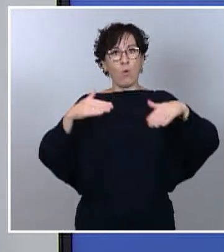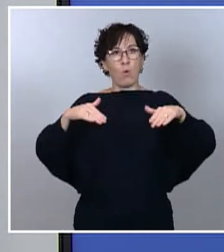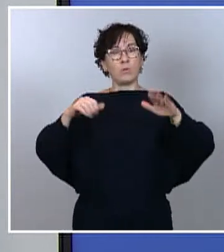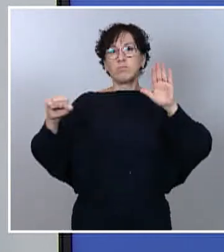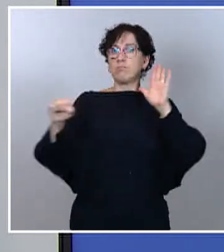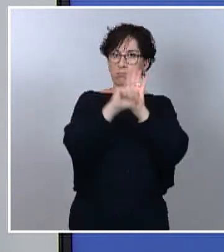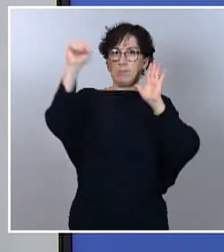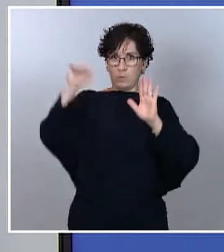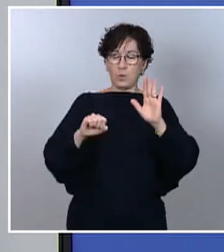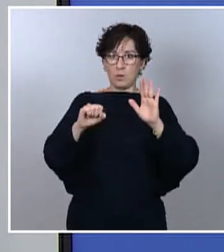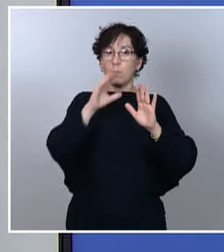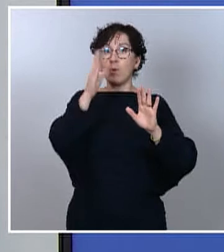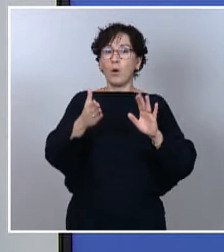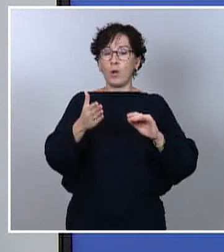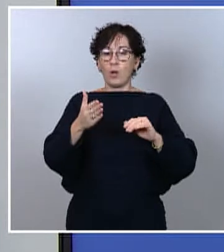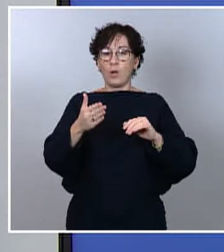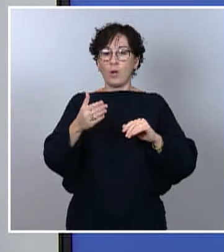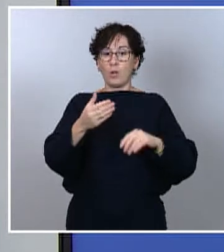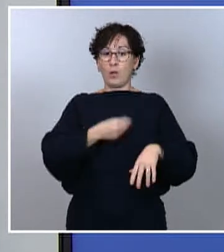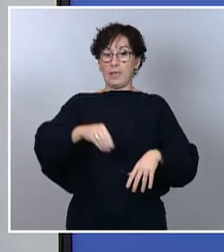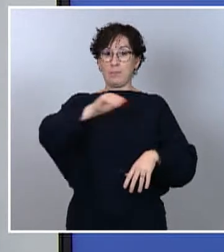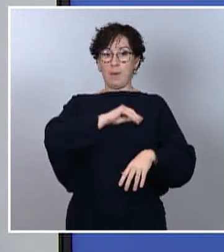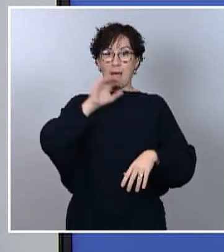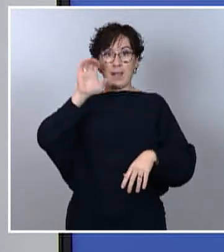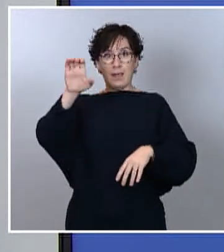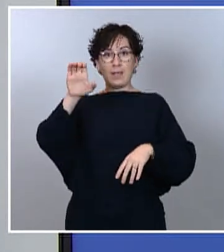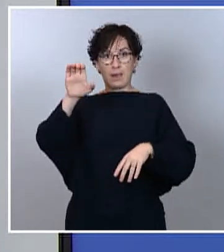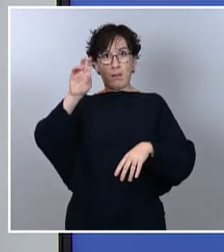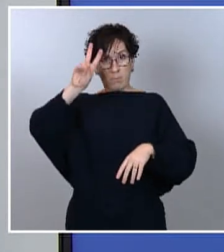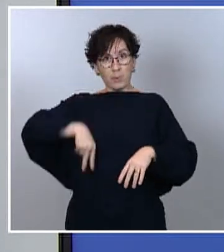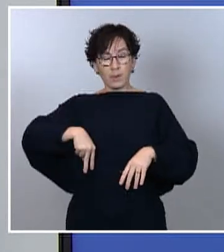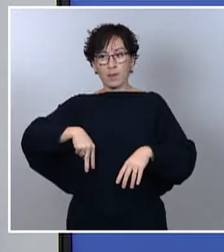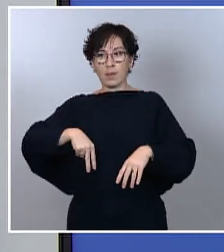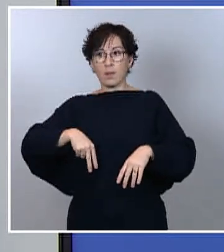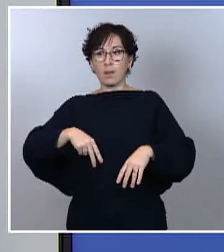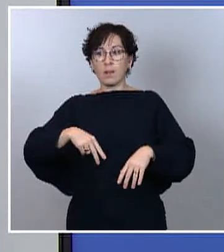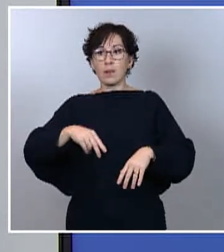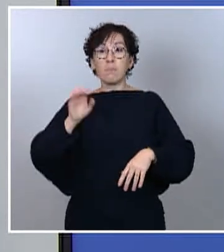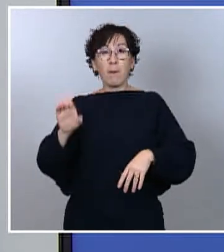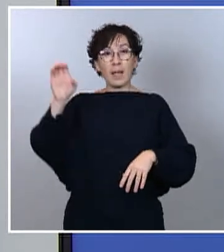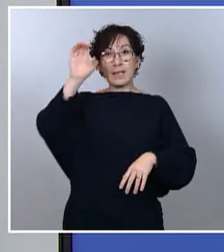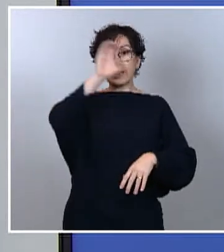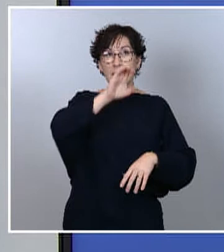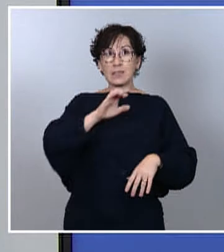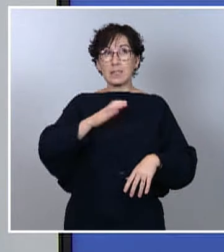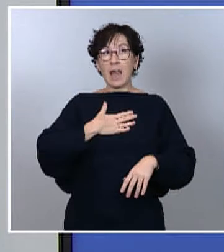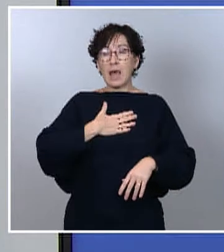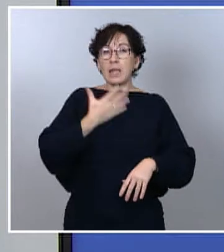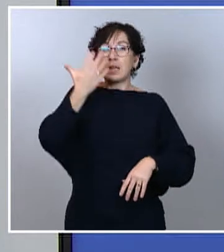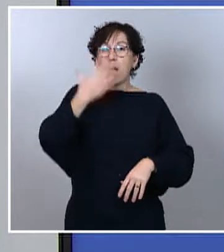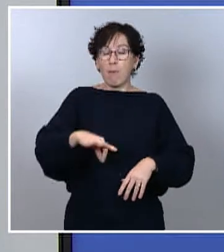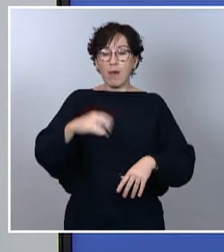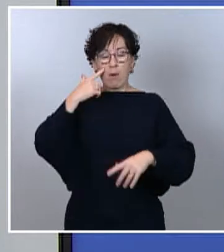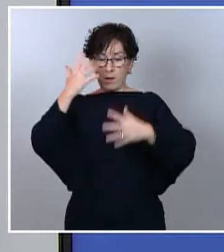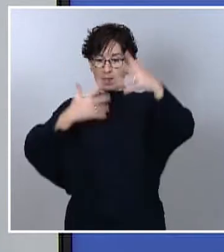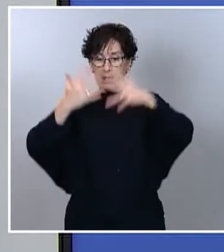a España como uno de los pocos países capaz de calcular el impacto del COVID-19 en el